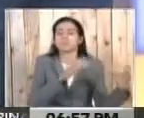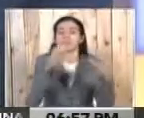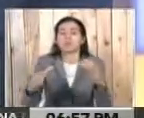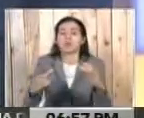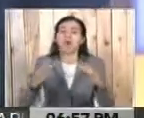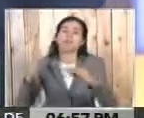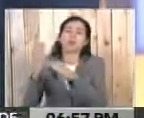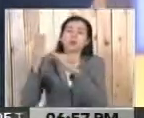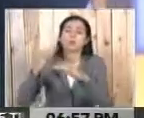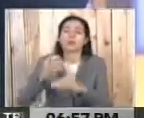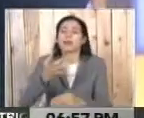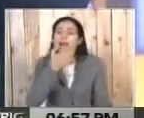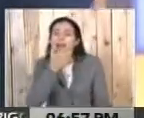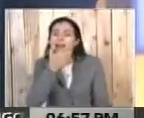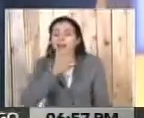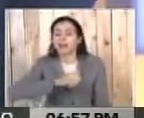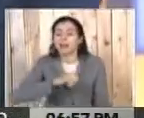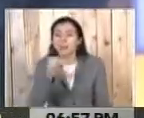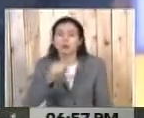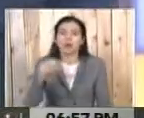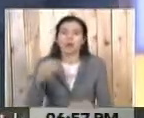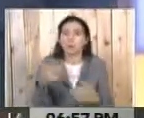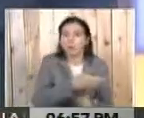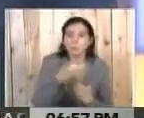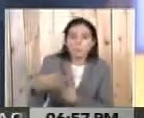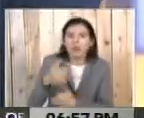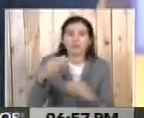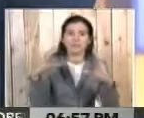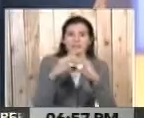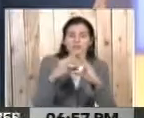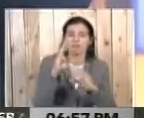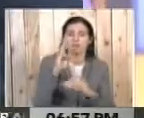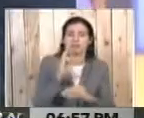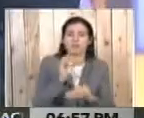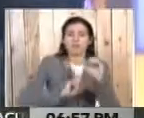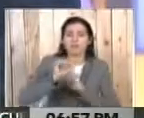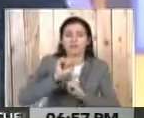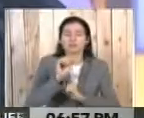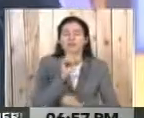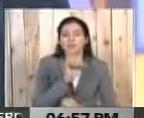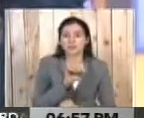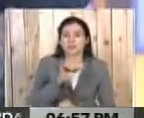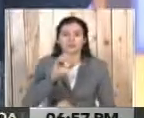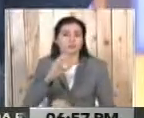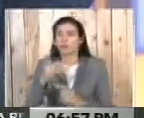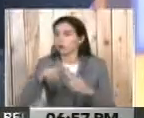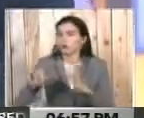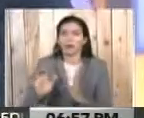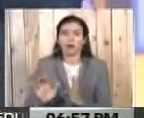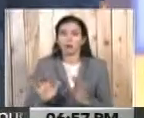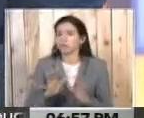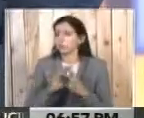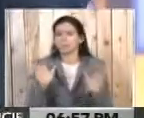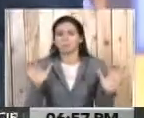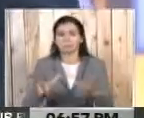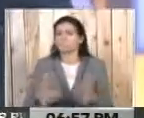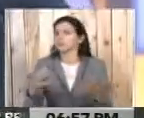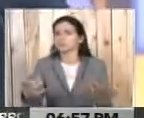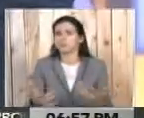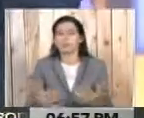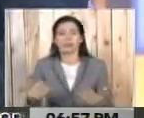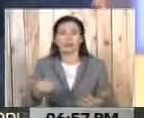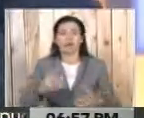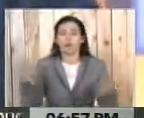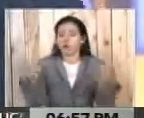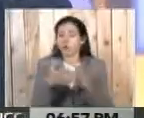interrumpe una frecuencia de defensa civil o de los bomberos u otra radio que sí está autorizada. ahí se han metido todos los sectores, tenemos que ser autocríticos, que